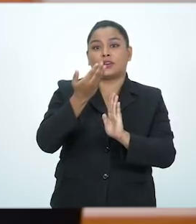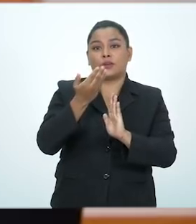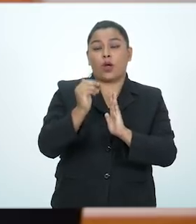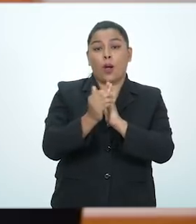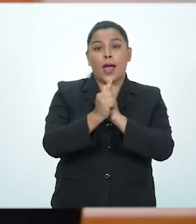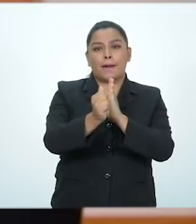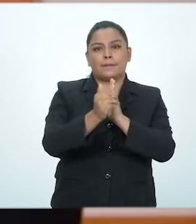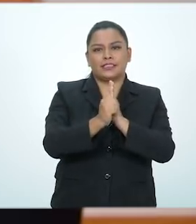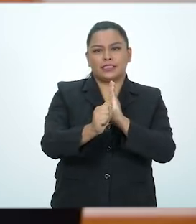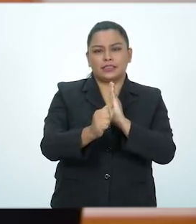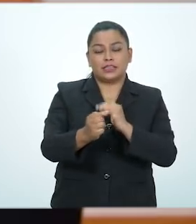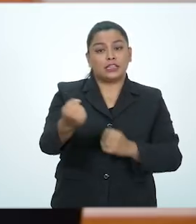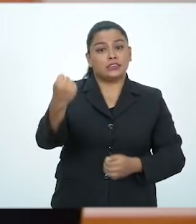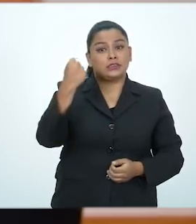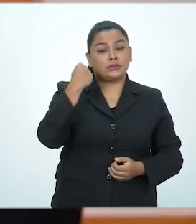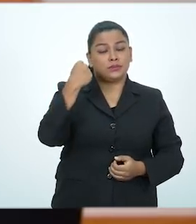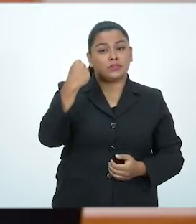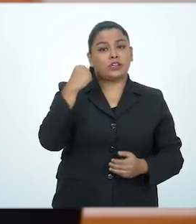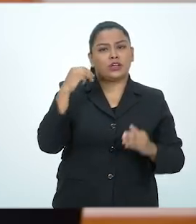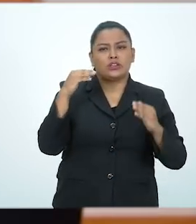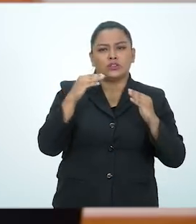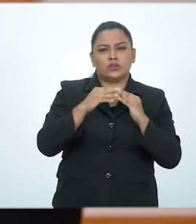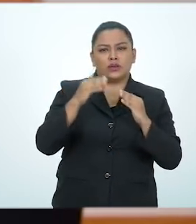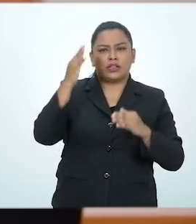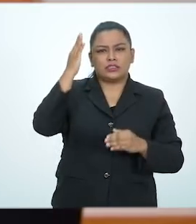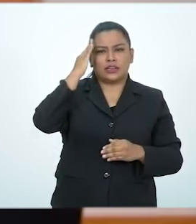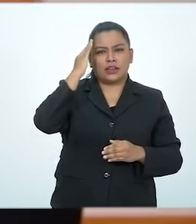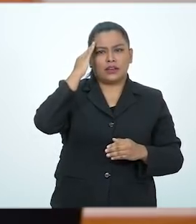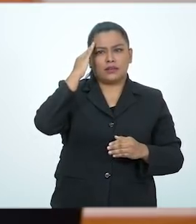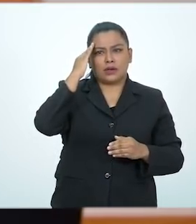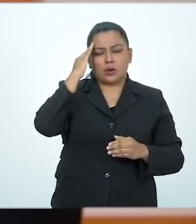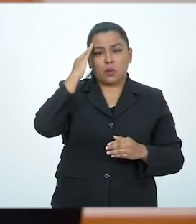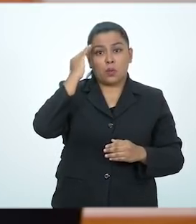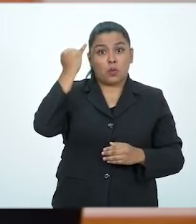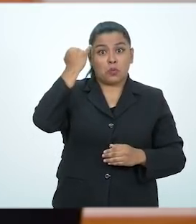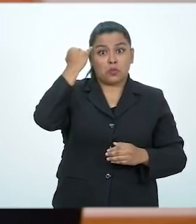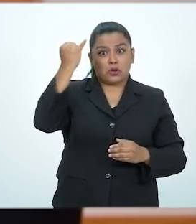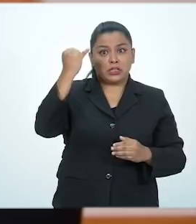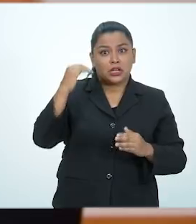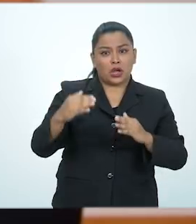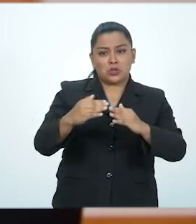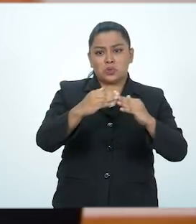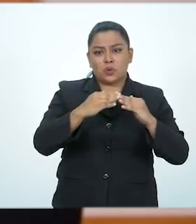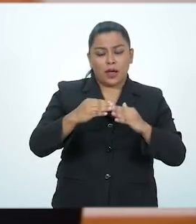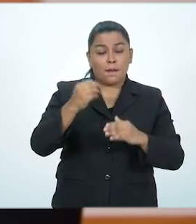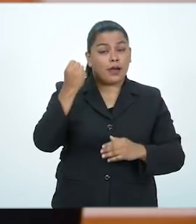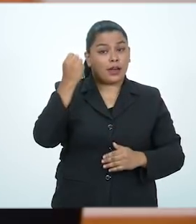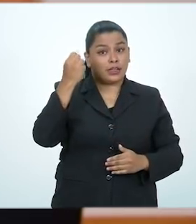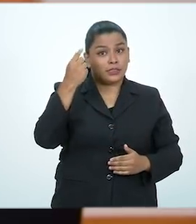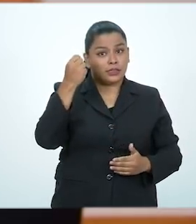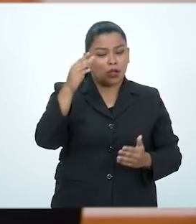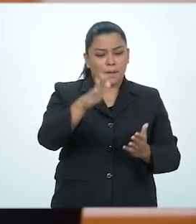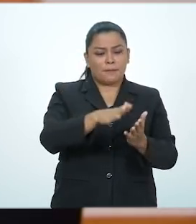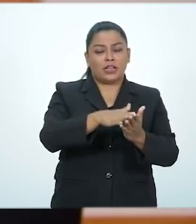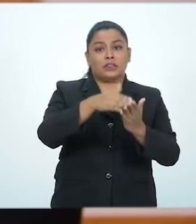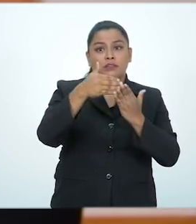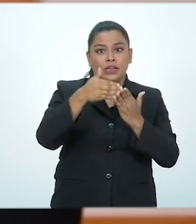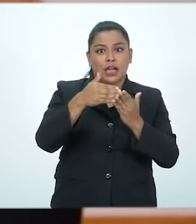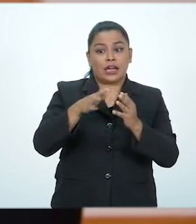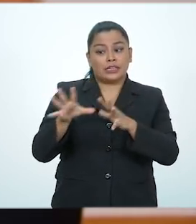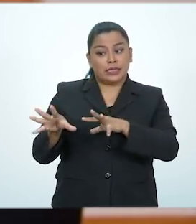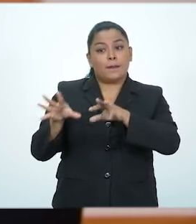competencias. Es importante además establecer un marco común para la comprensión, planificación